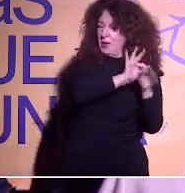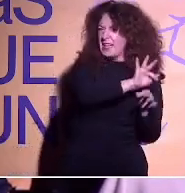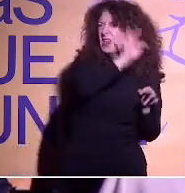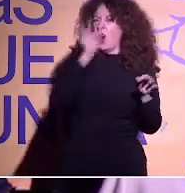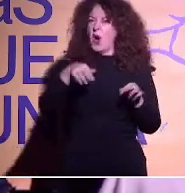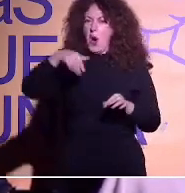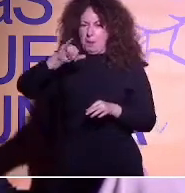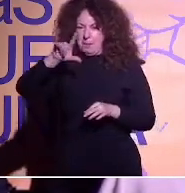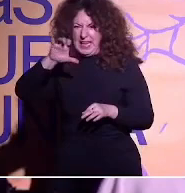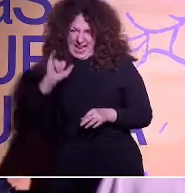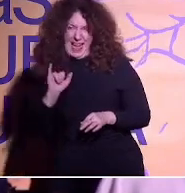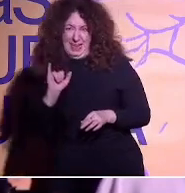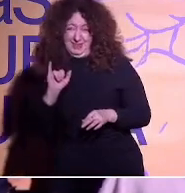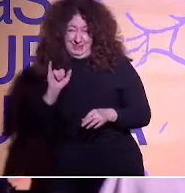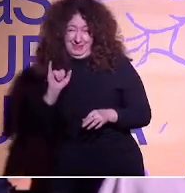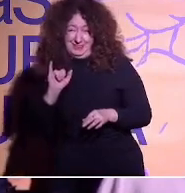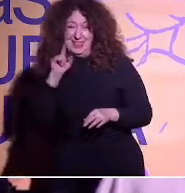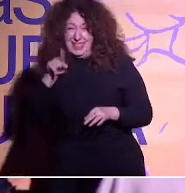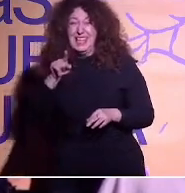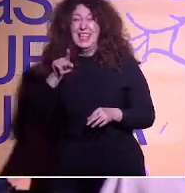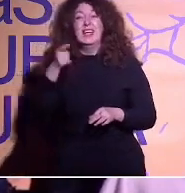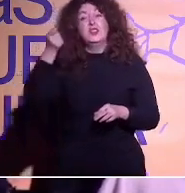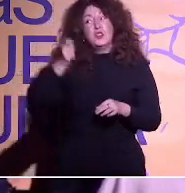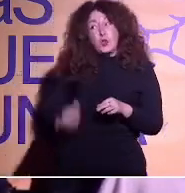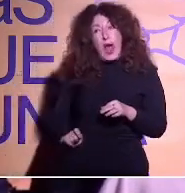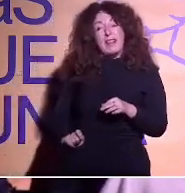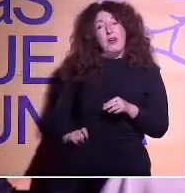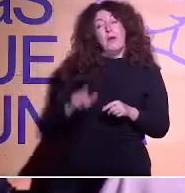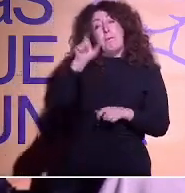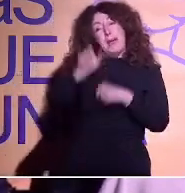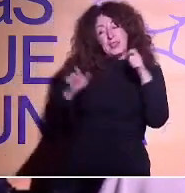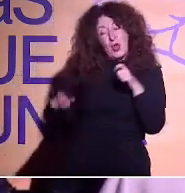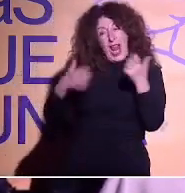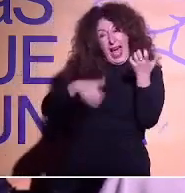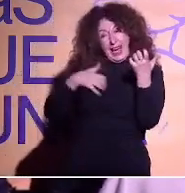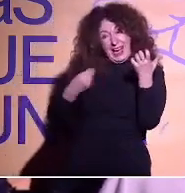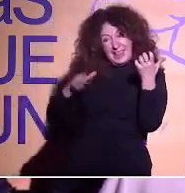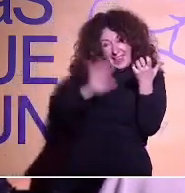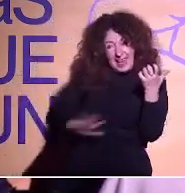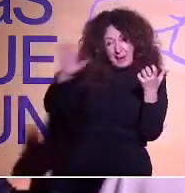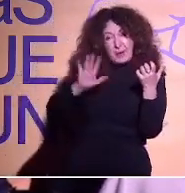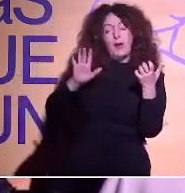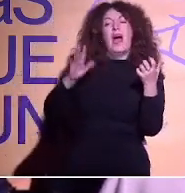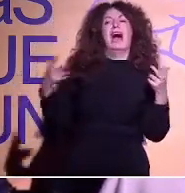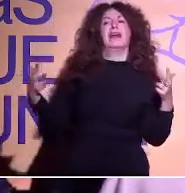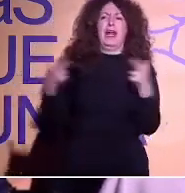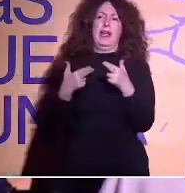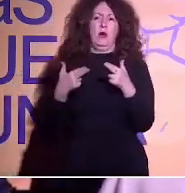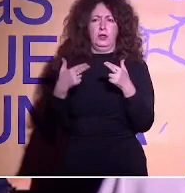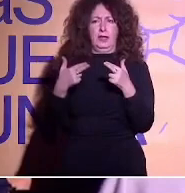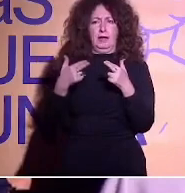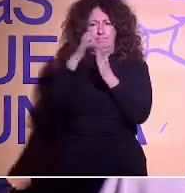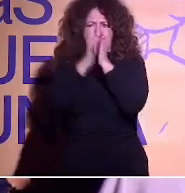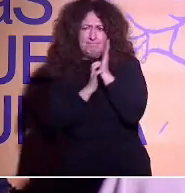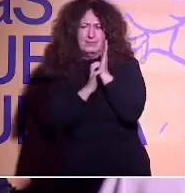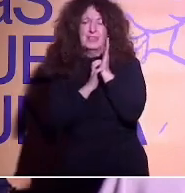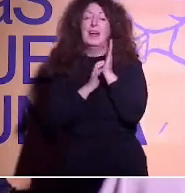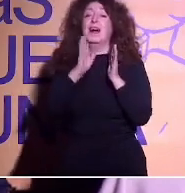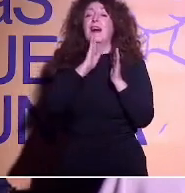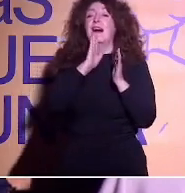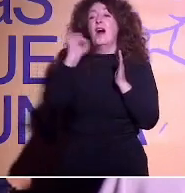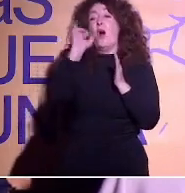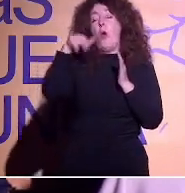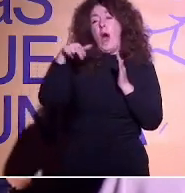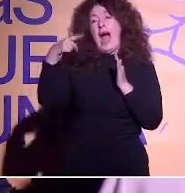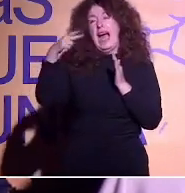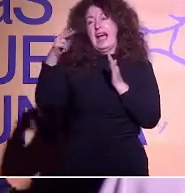compañeras que le va a recortar el sueldo a la mitad a los argentinos y a las argentinas en la primera semana que como dice Juan grabis